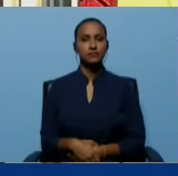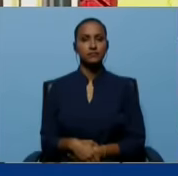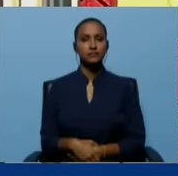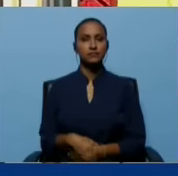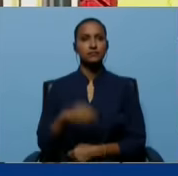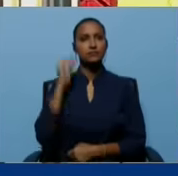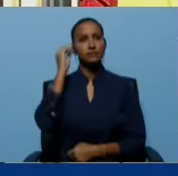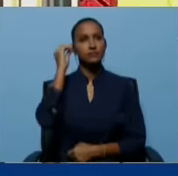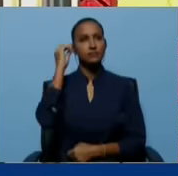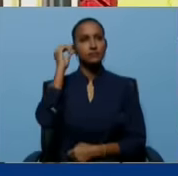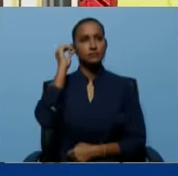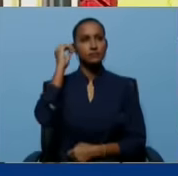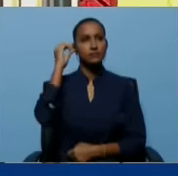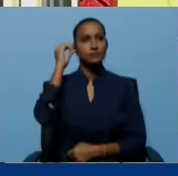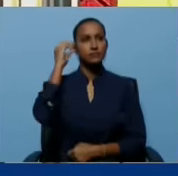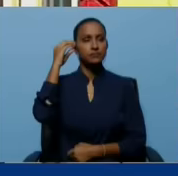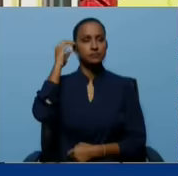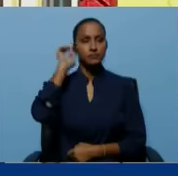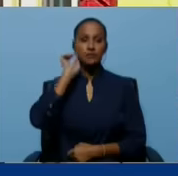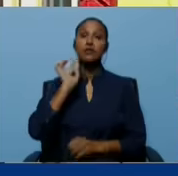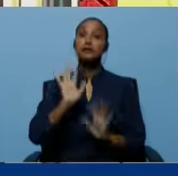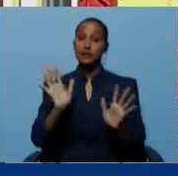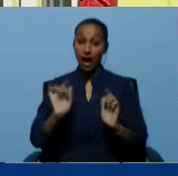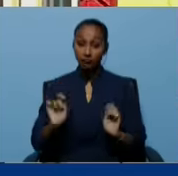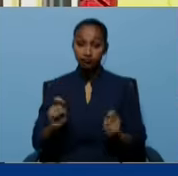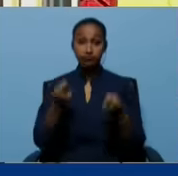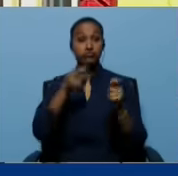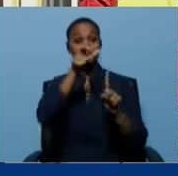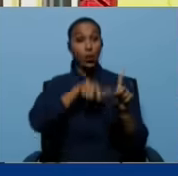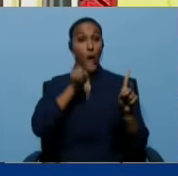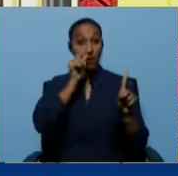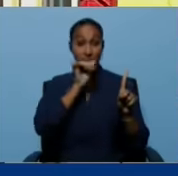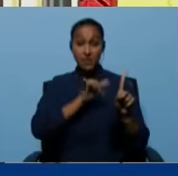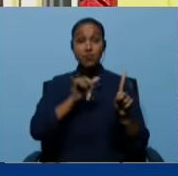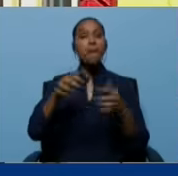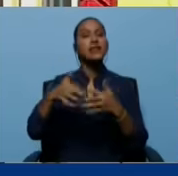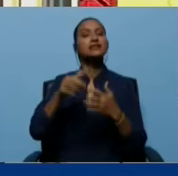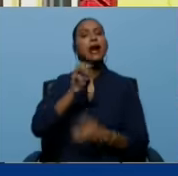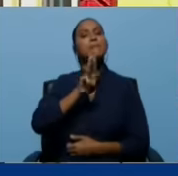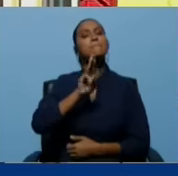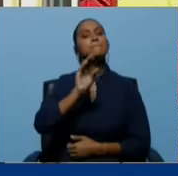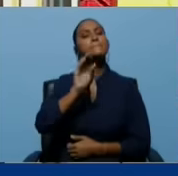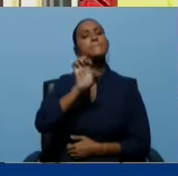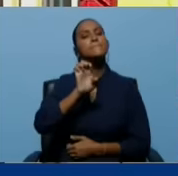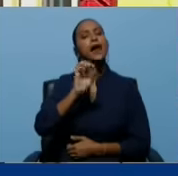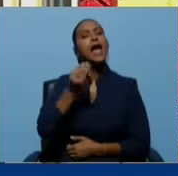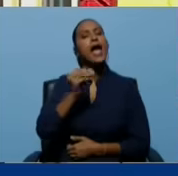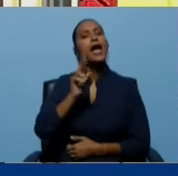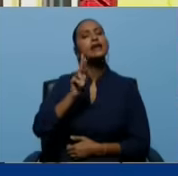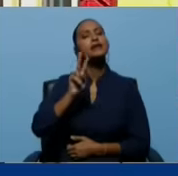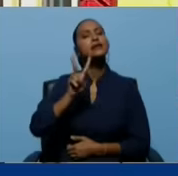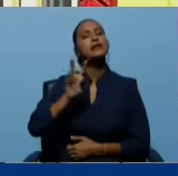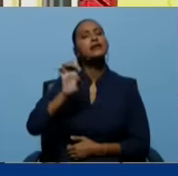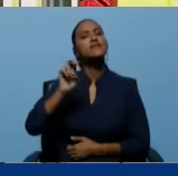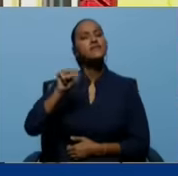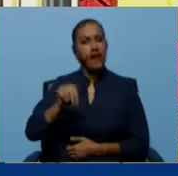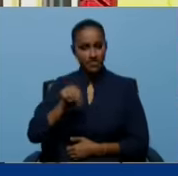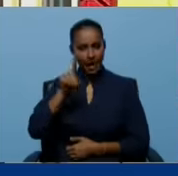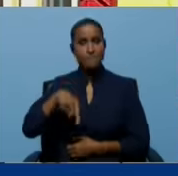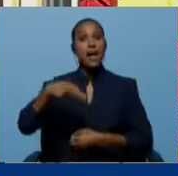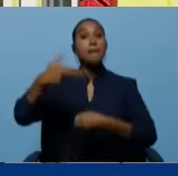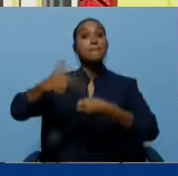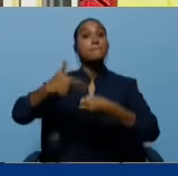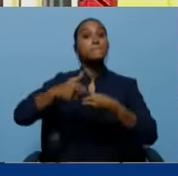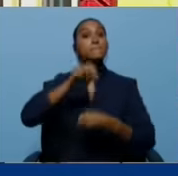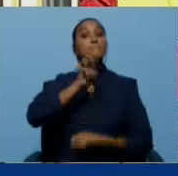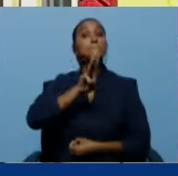Ya recuperó Pequibem, ya apuntaló PDVSA. Y tenemos que ir a la recuperación del